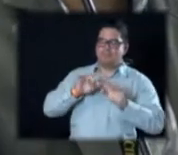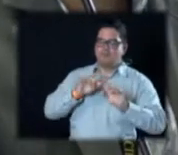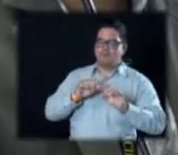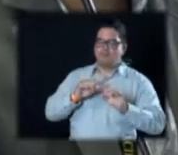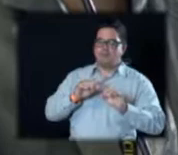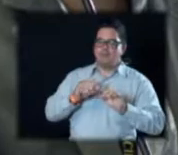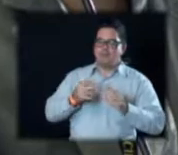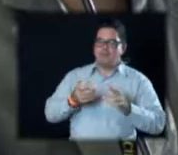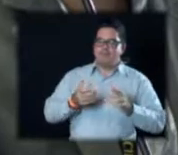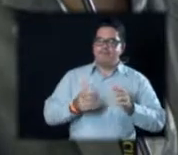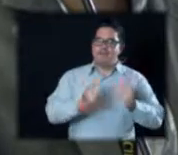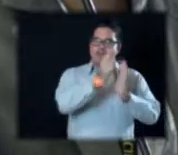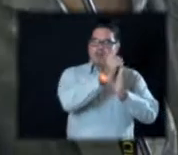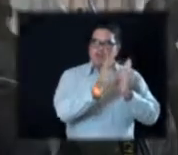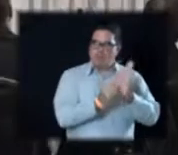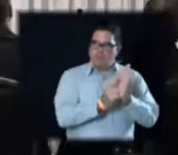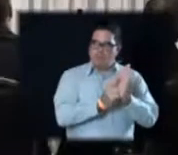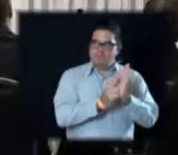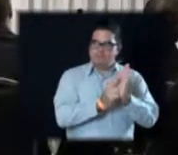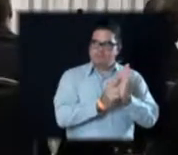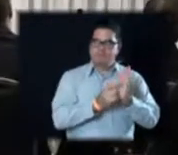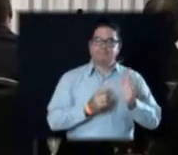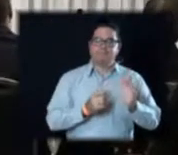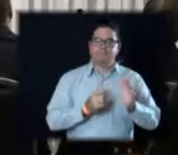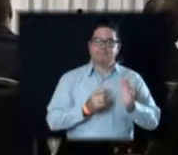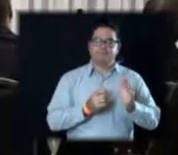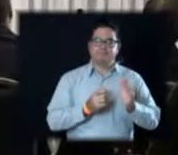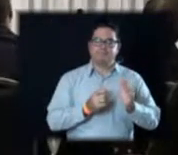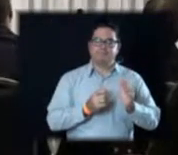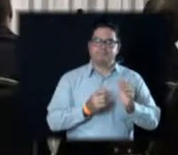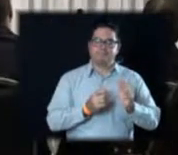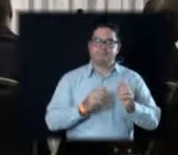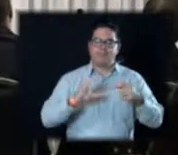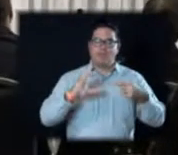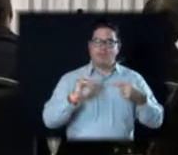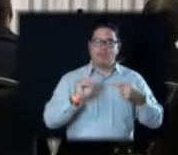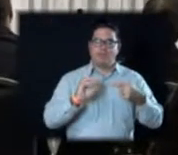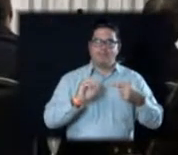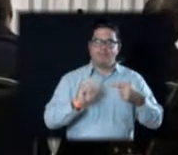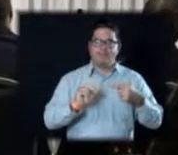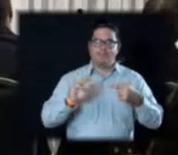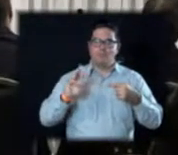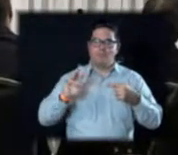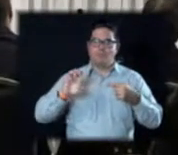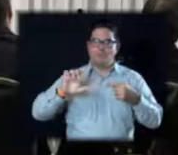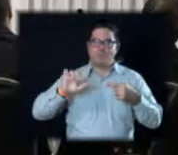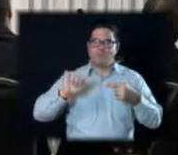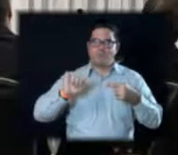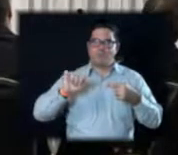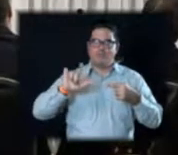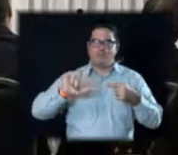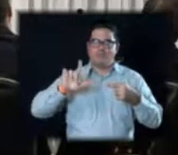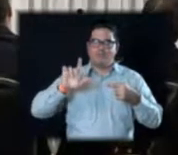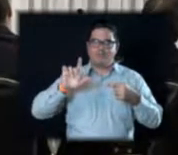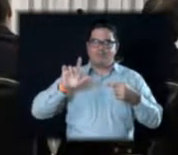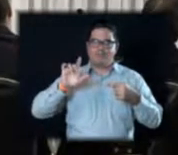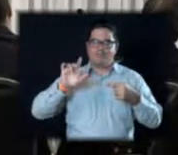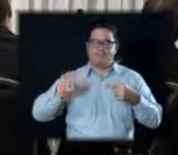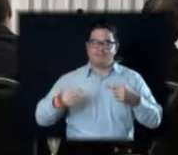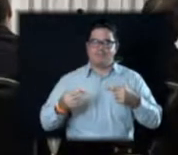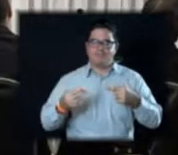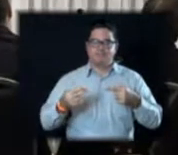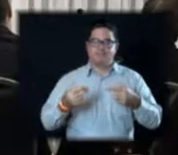restringido por el ELA, por la ley del ELA, para un propósito específico, pero el ELA puede remodificar, cambiar esa